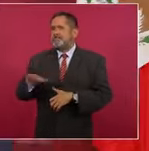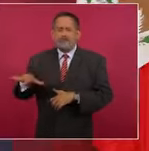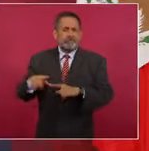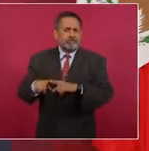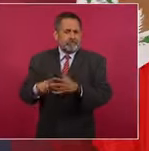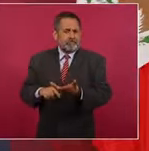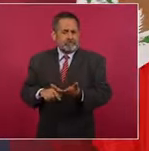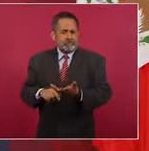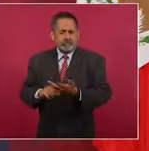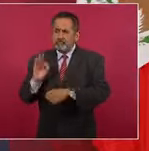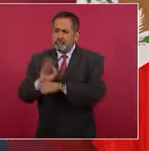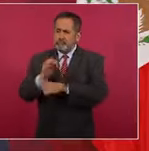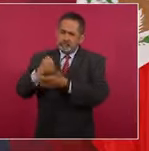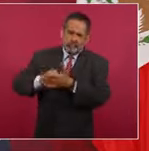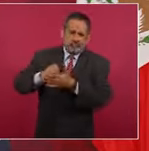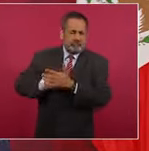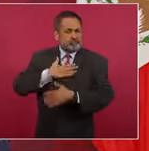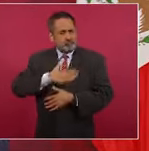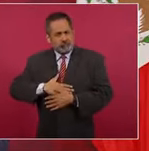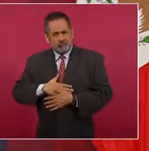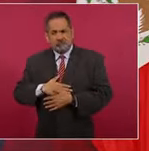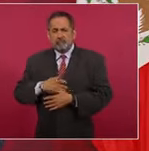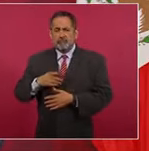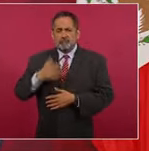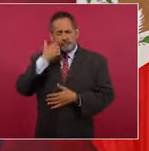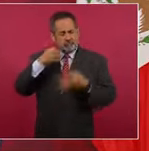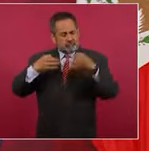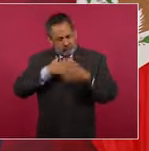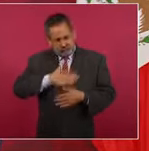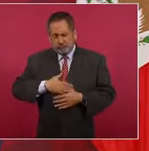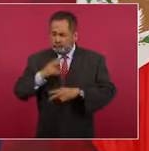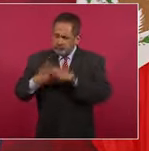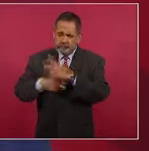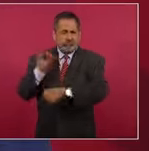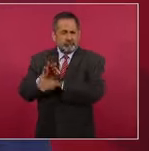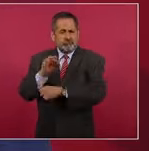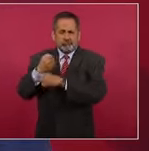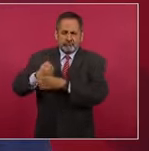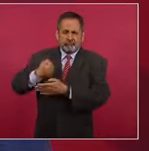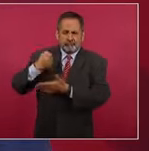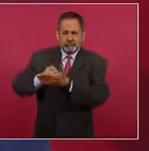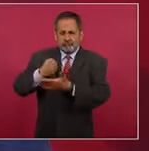luchando por las causas justas, luchando por la justicia.